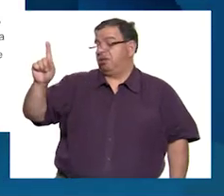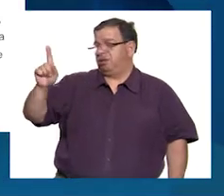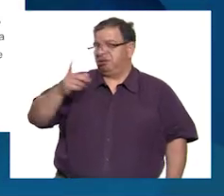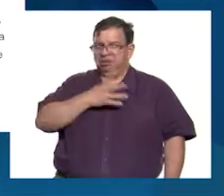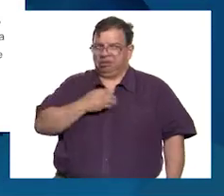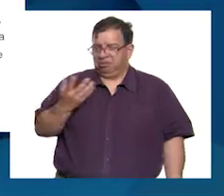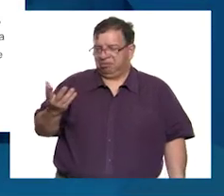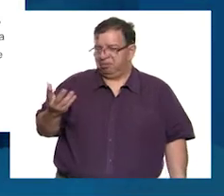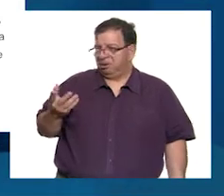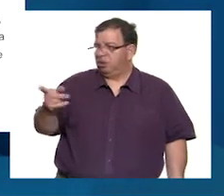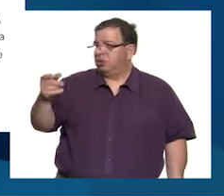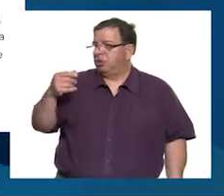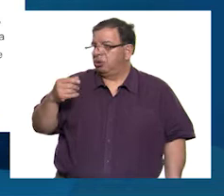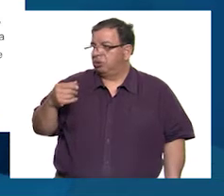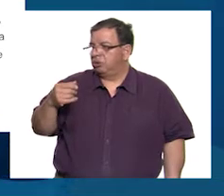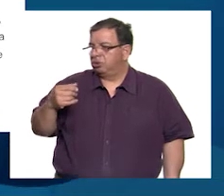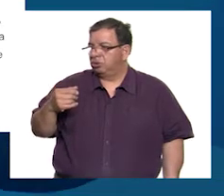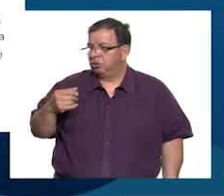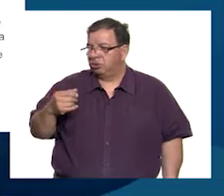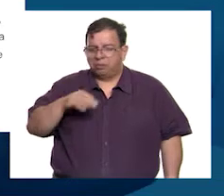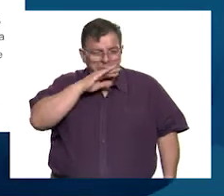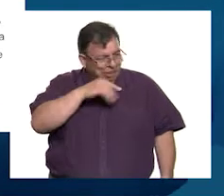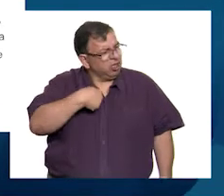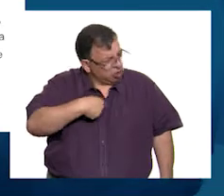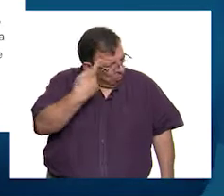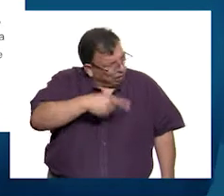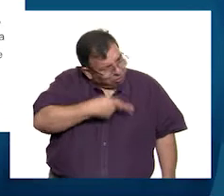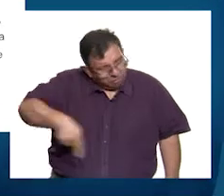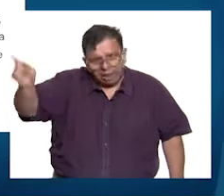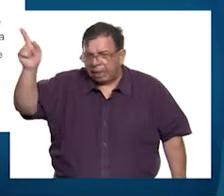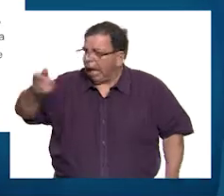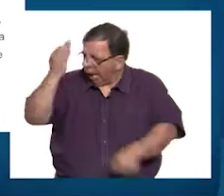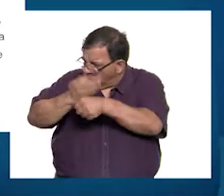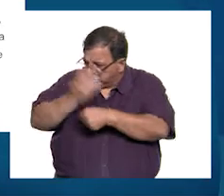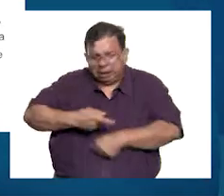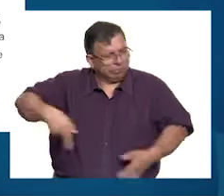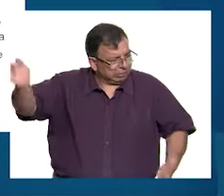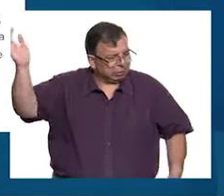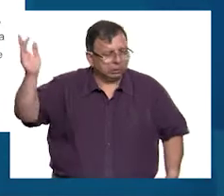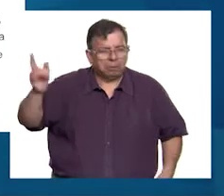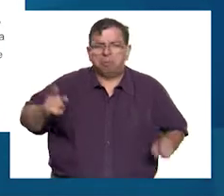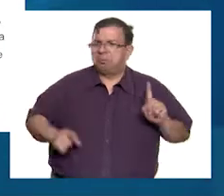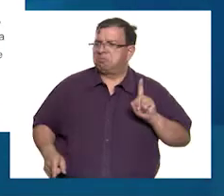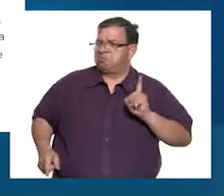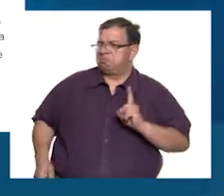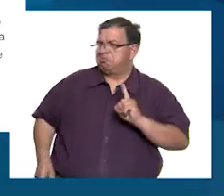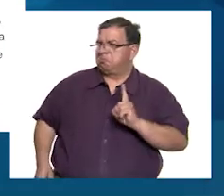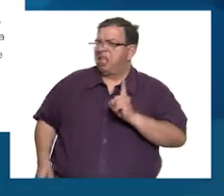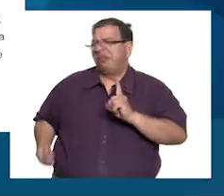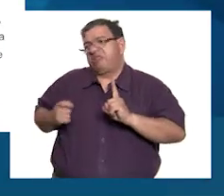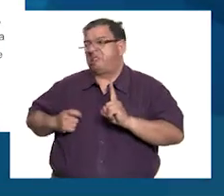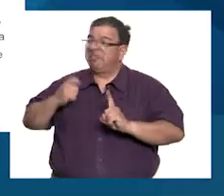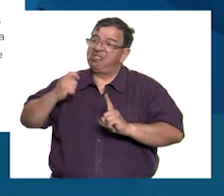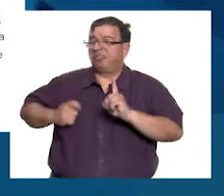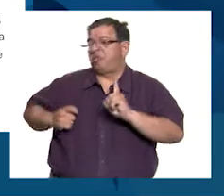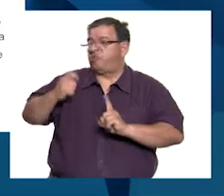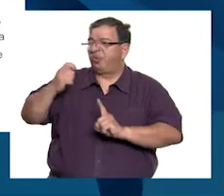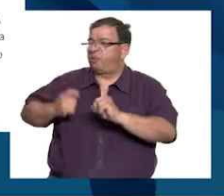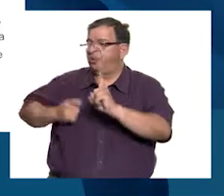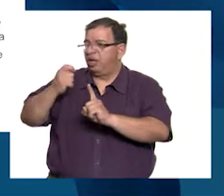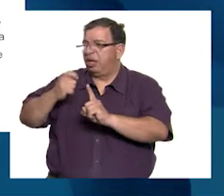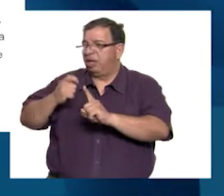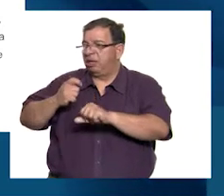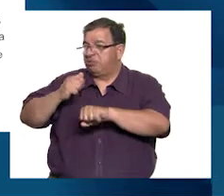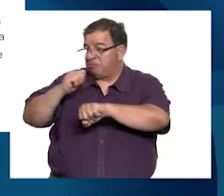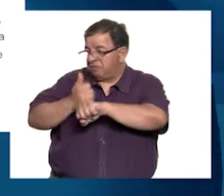malcriada. Pues yo quiero que vayáis, repuso la madre. Y ahora mismo. Se fue, pero sin dejar de refunfuñar. Cogió el